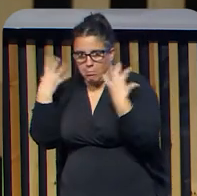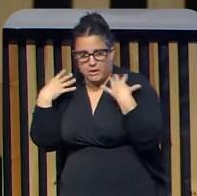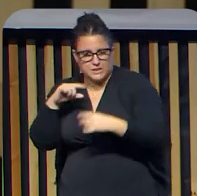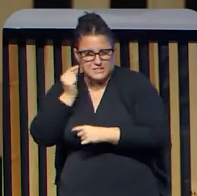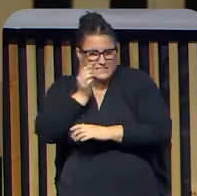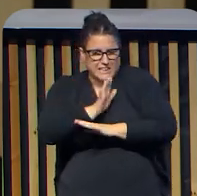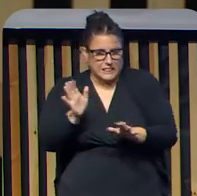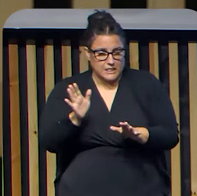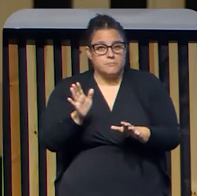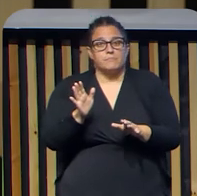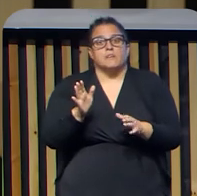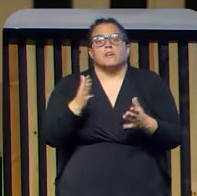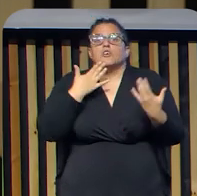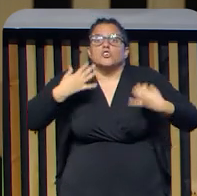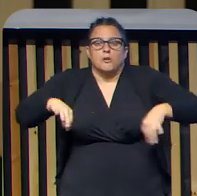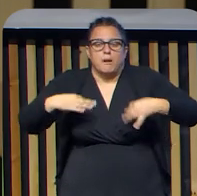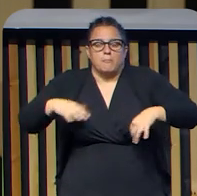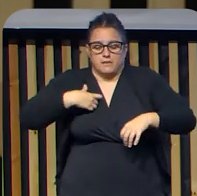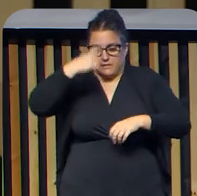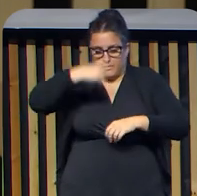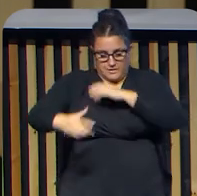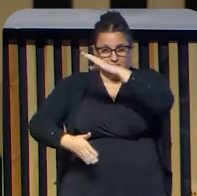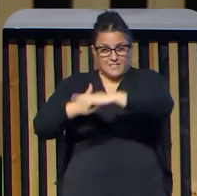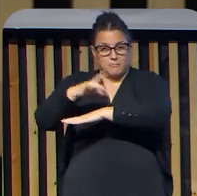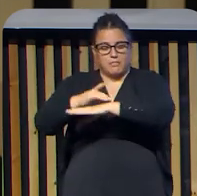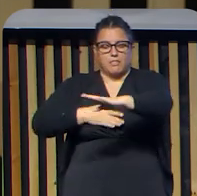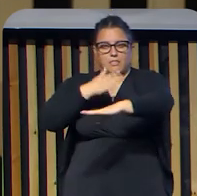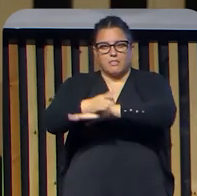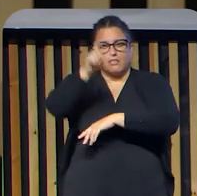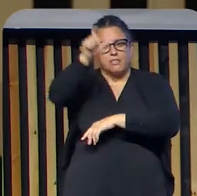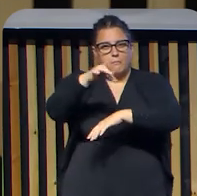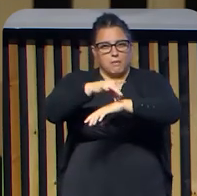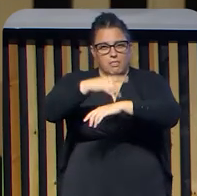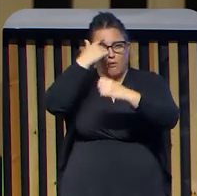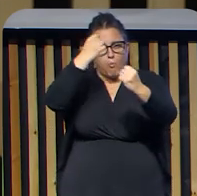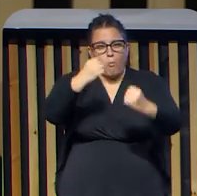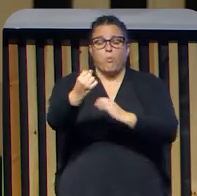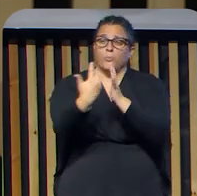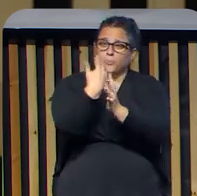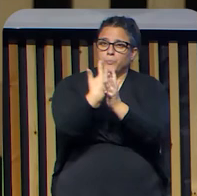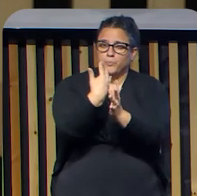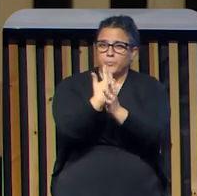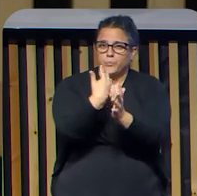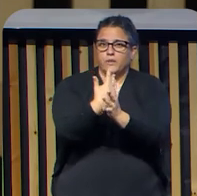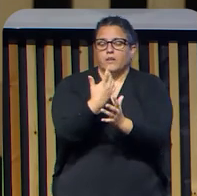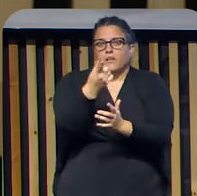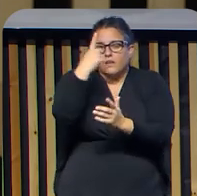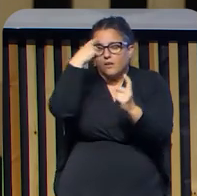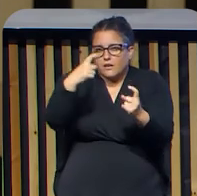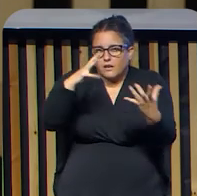hacen un en cierto esfuerzo para que entiendas qué está pasando ahí